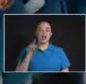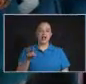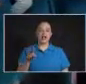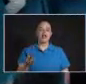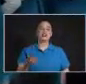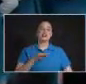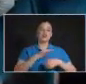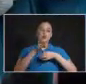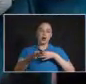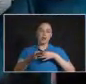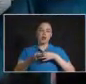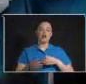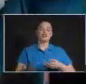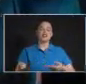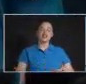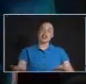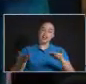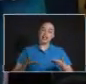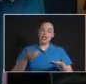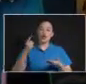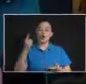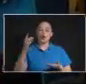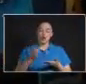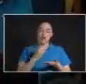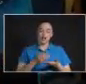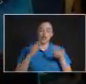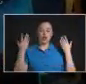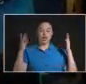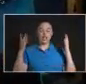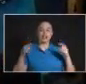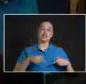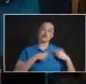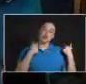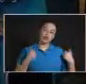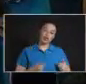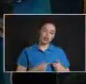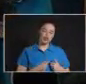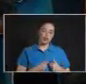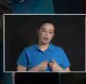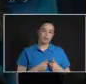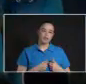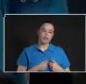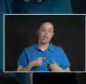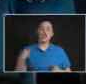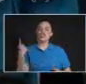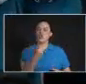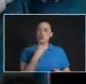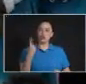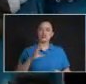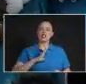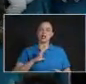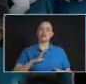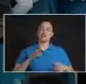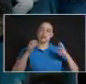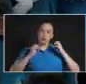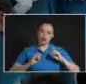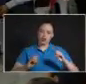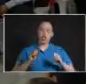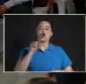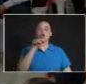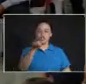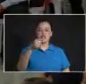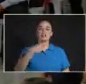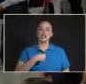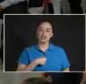su pueblo de traer una ofrenda con alegría en su corazón, cosa que no todos tienen esa oportunidad, hermano. Usted y